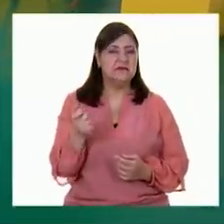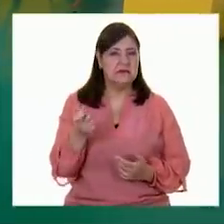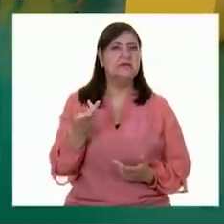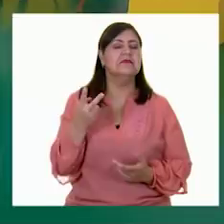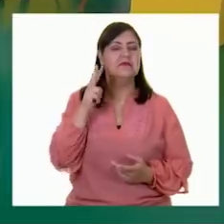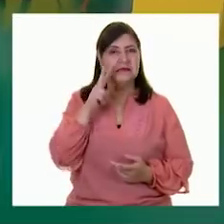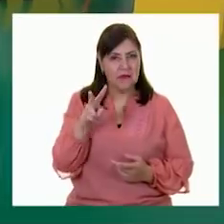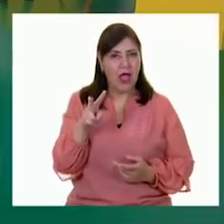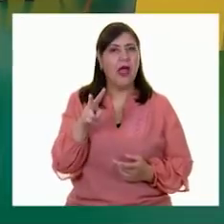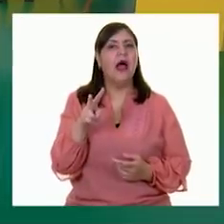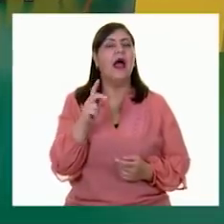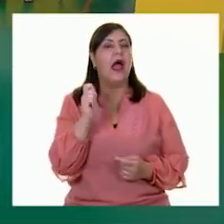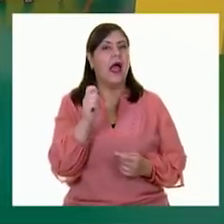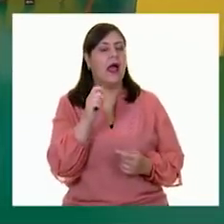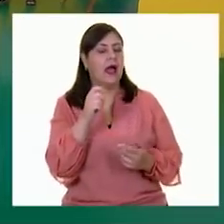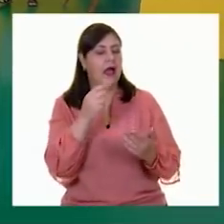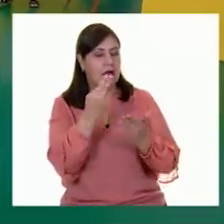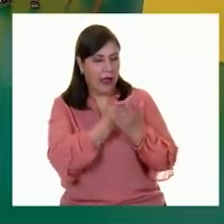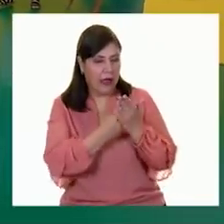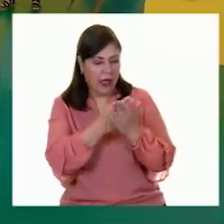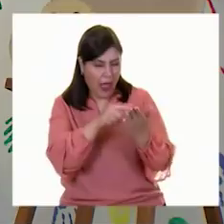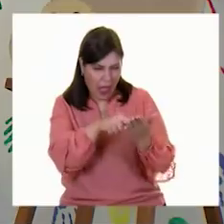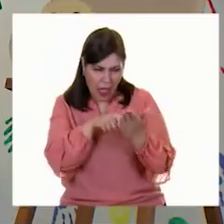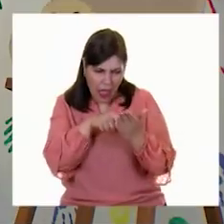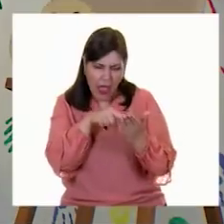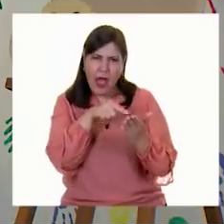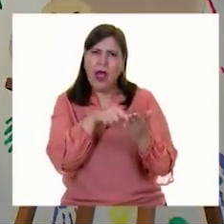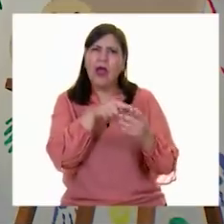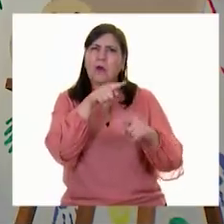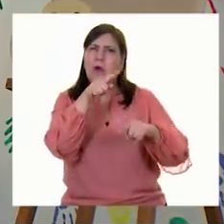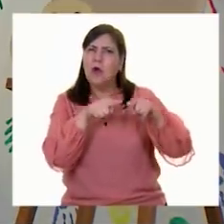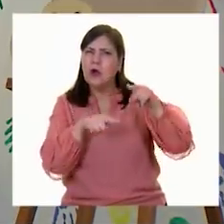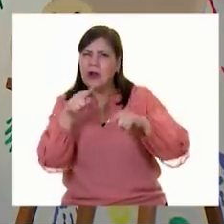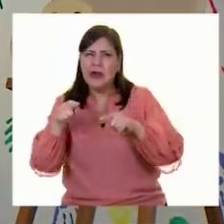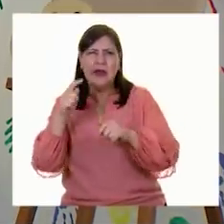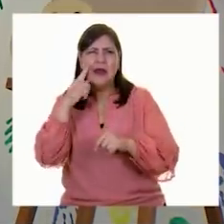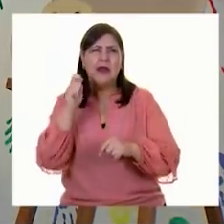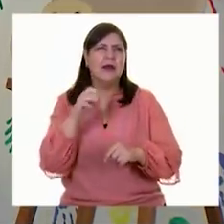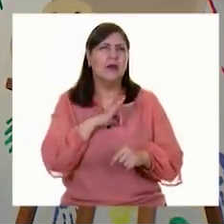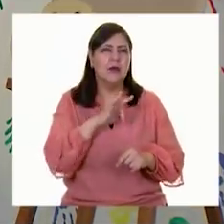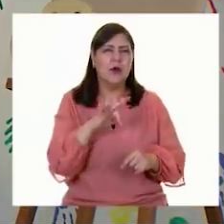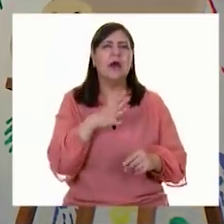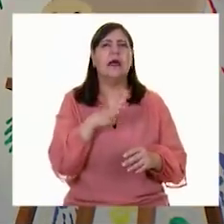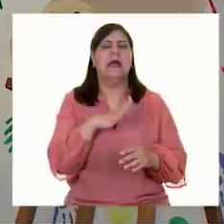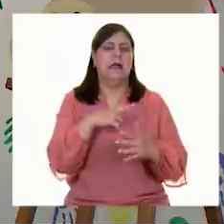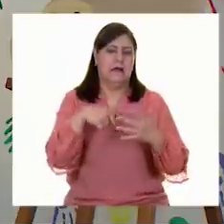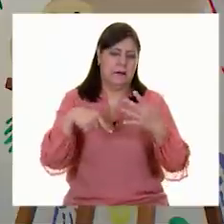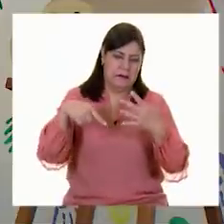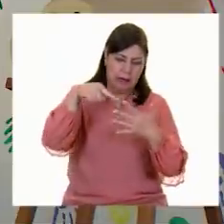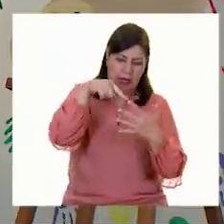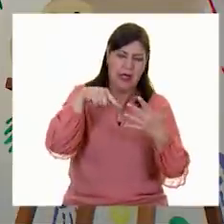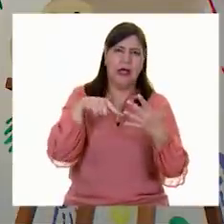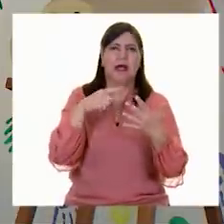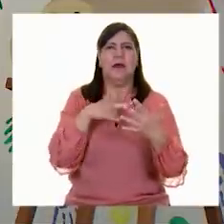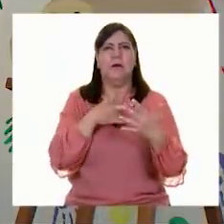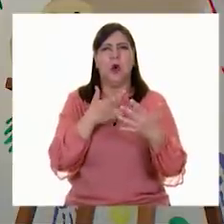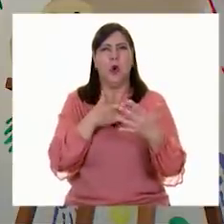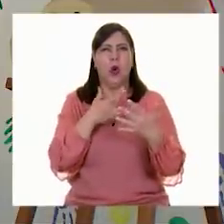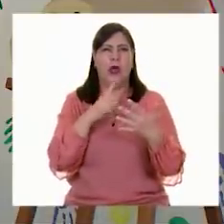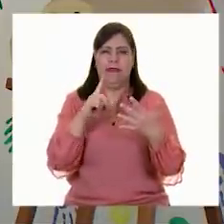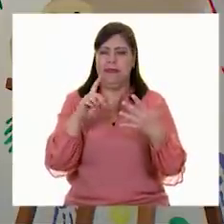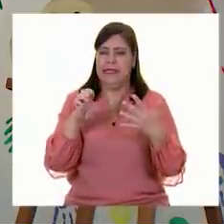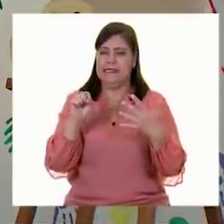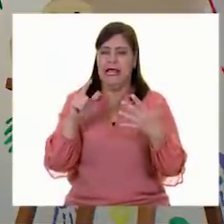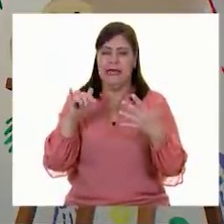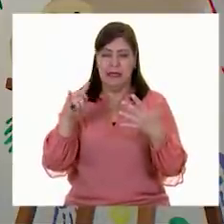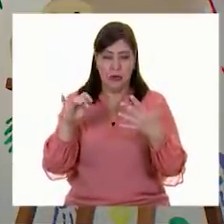Observar en los dibujos que se manifiestan las diferentes intensidades de la tristeza, desde el desaliento hasta la agonía. Uh-huh.